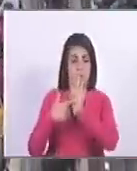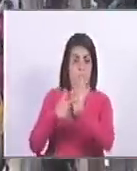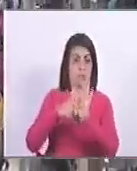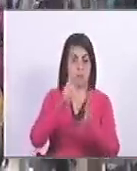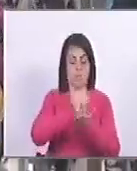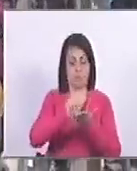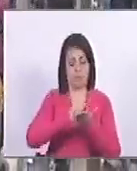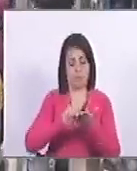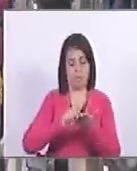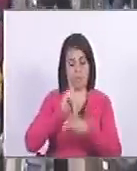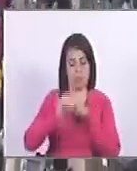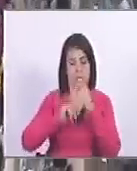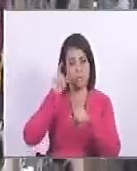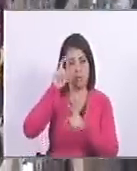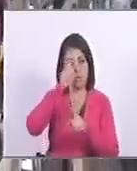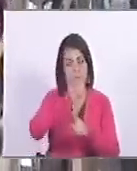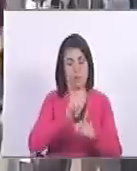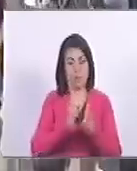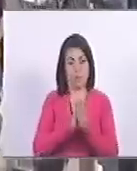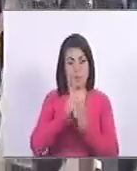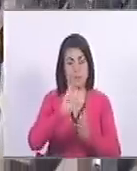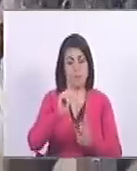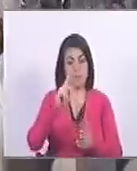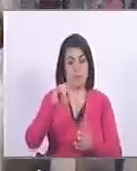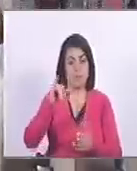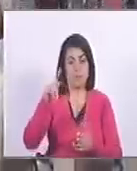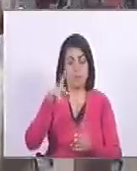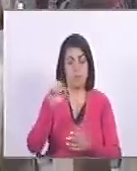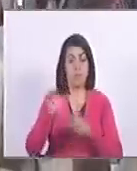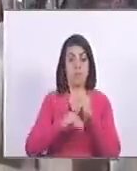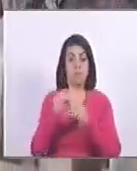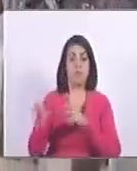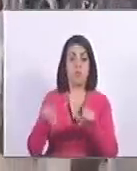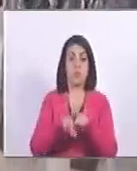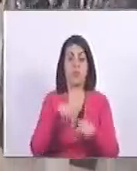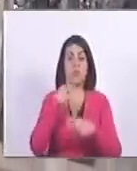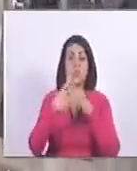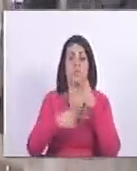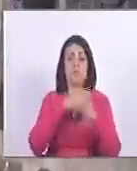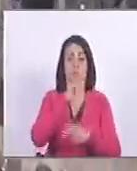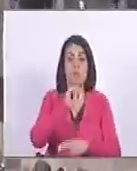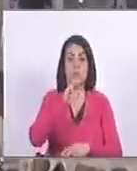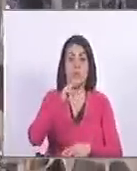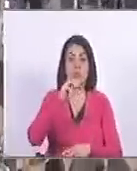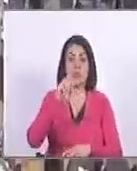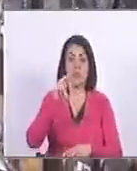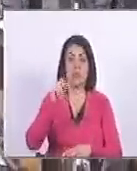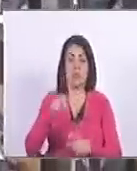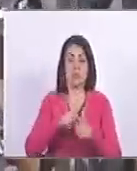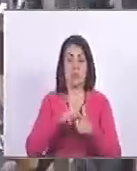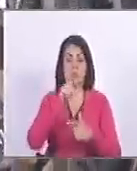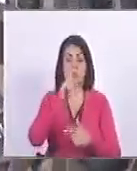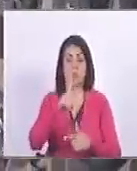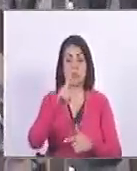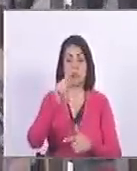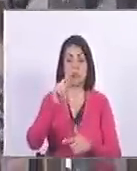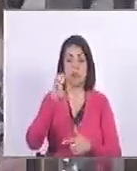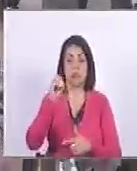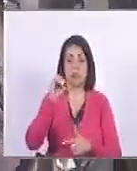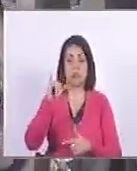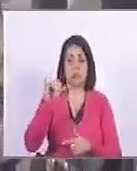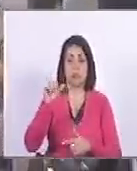que formaban en la Escuela de Santa Camilla, por donde pasaron voces como las de Carmen Liendo, Teo Capriles, Juan Bautista